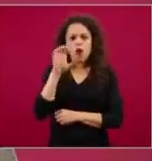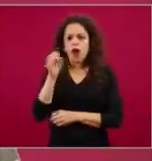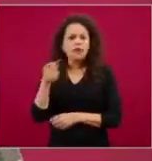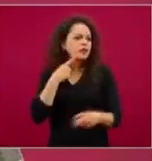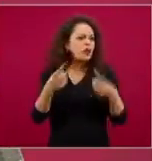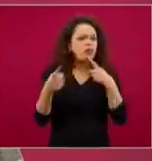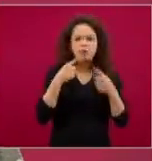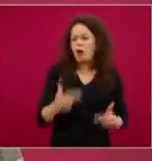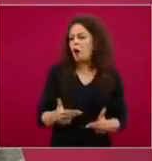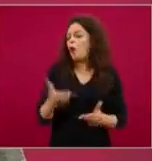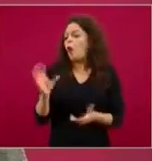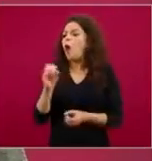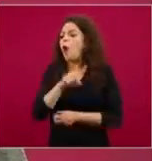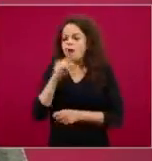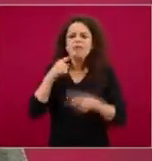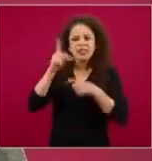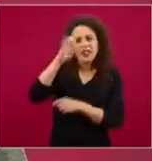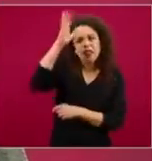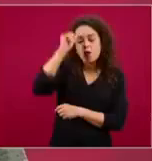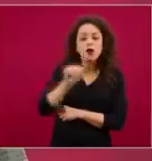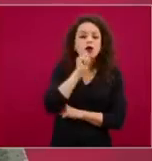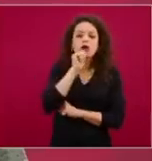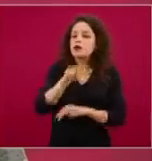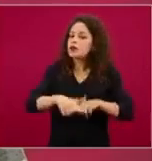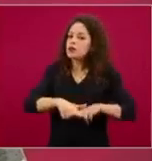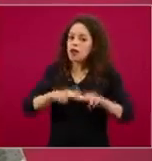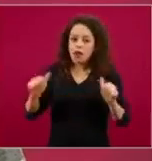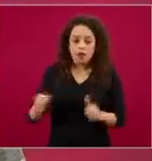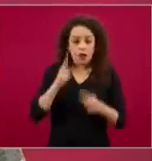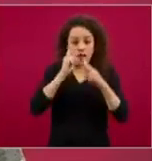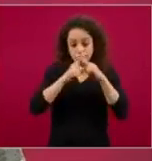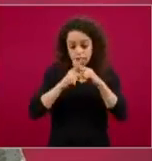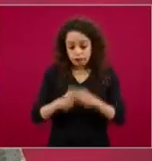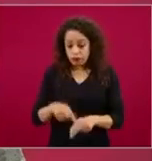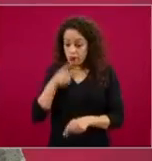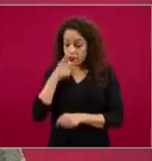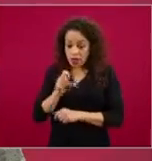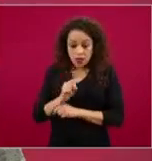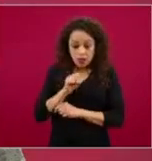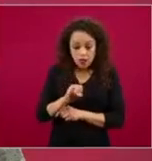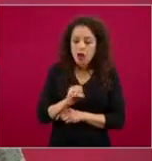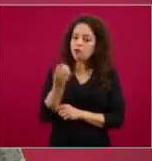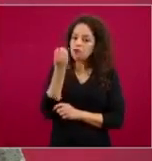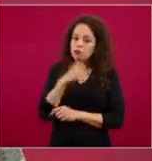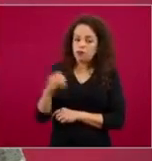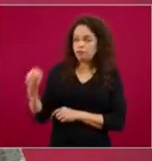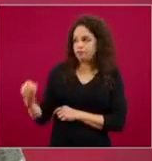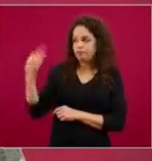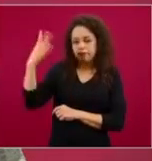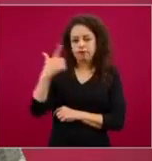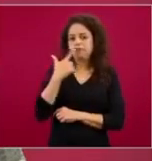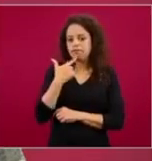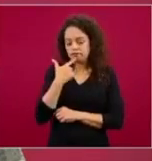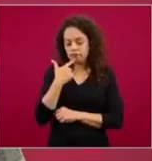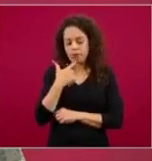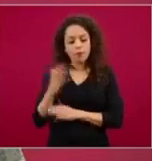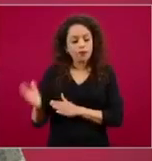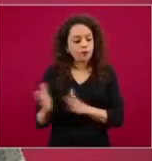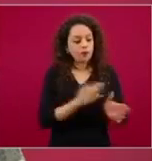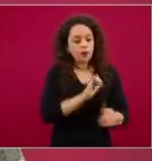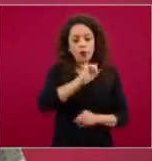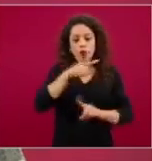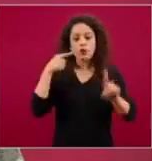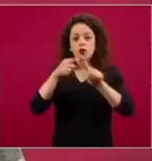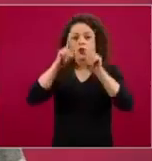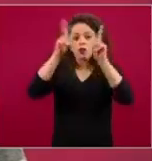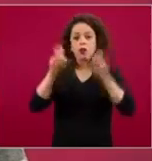o negociación. Claro. Ahora, respecto a este tema de la Basílica, la doctora Claudia Sheinbaum, por